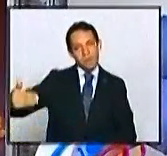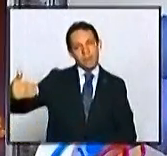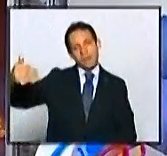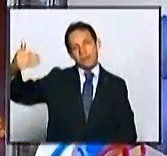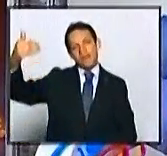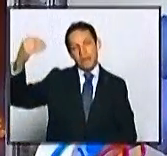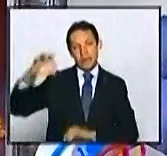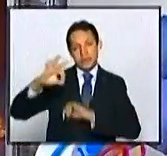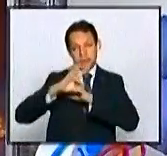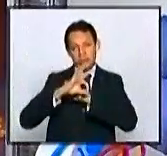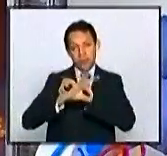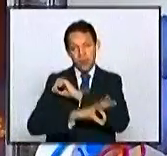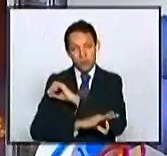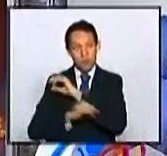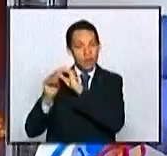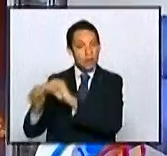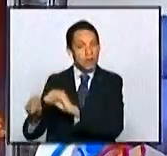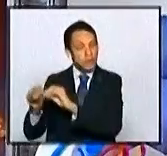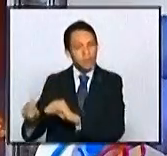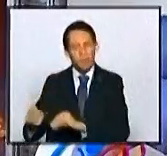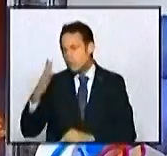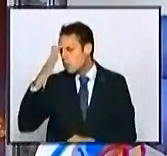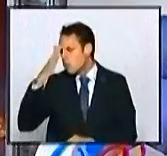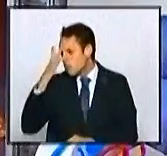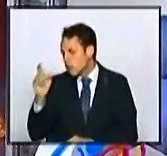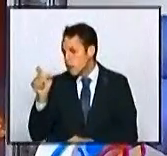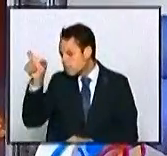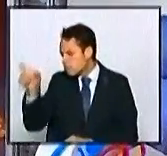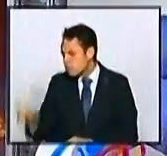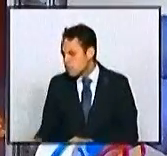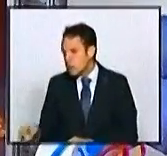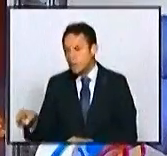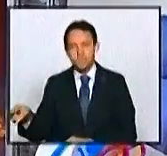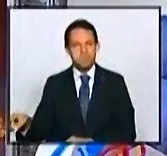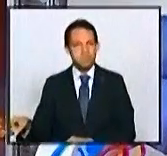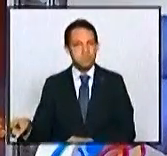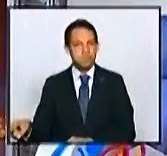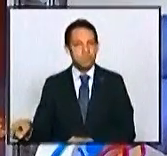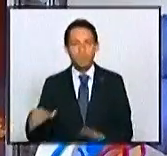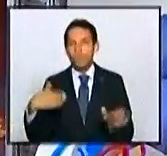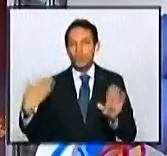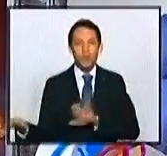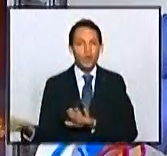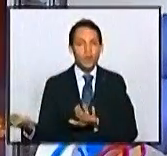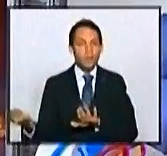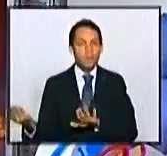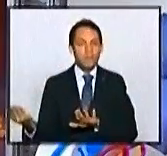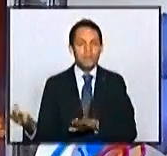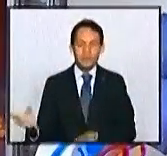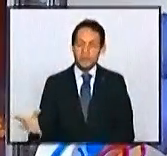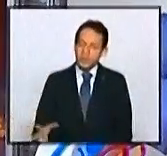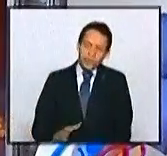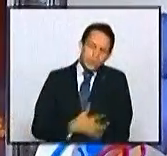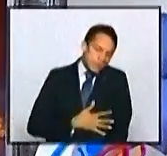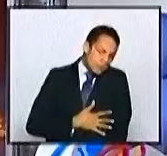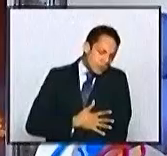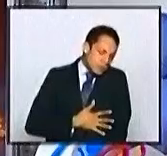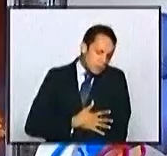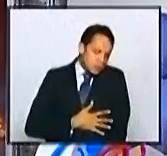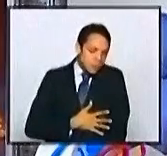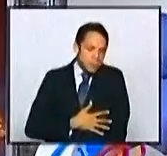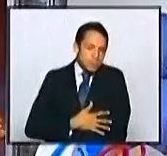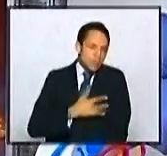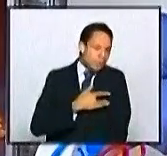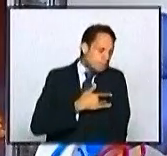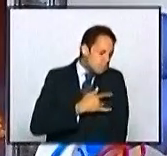la psicoterapia, porque para ustedes la pérdida de un ser querido para unos es algo normal,